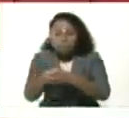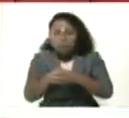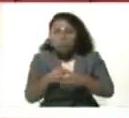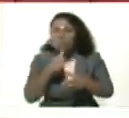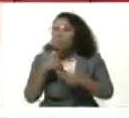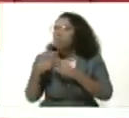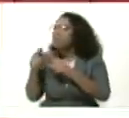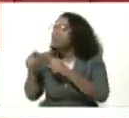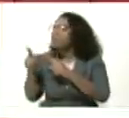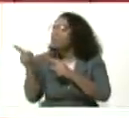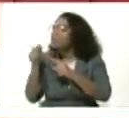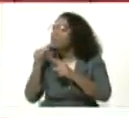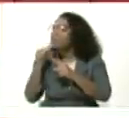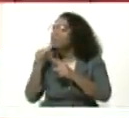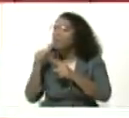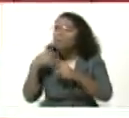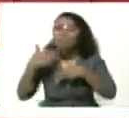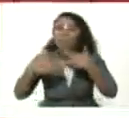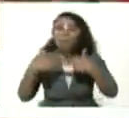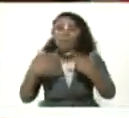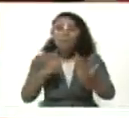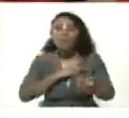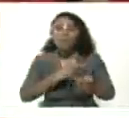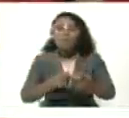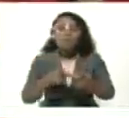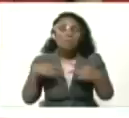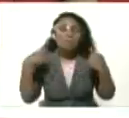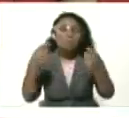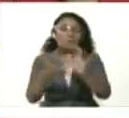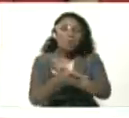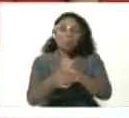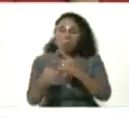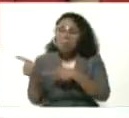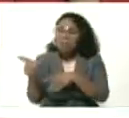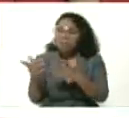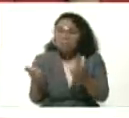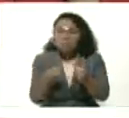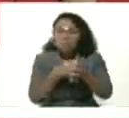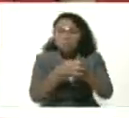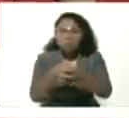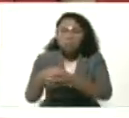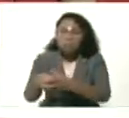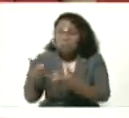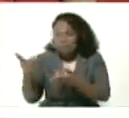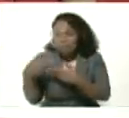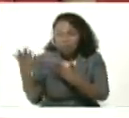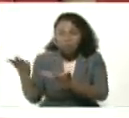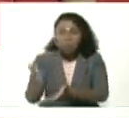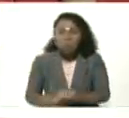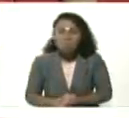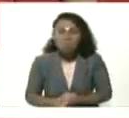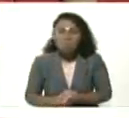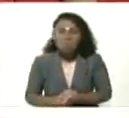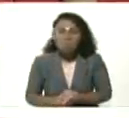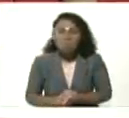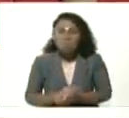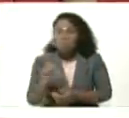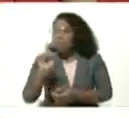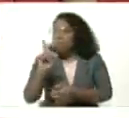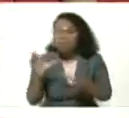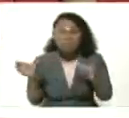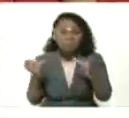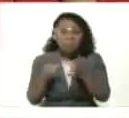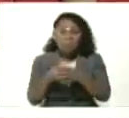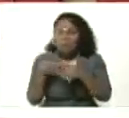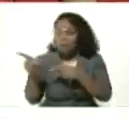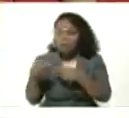otro? Los delincuentes de Voluntad Popular, esos son. esos son, no se reúnen ni siquiera entre